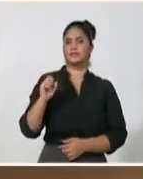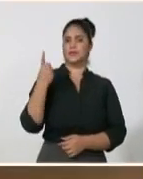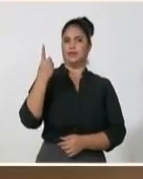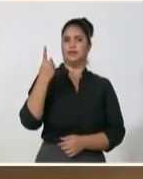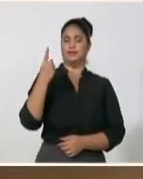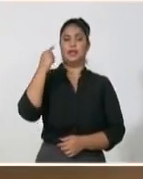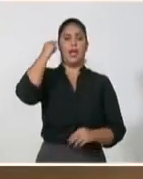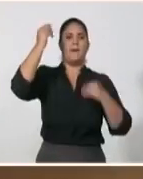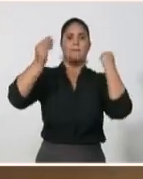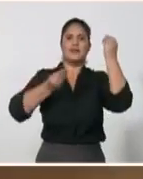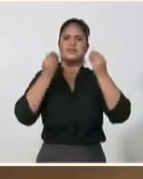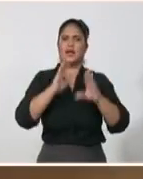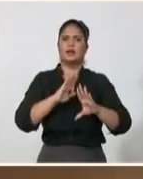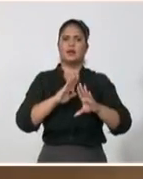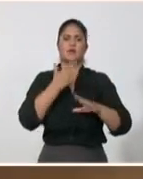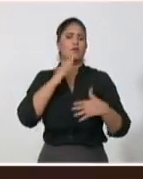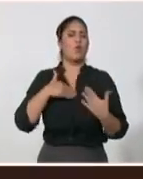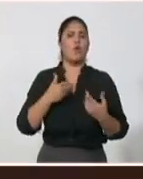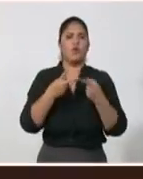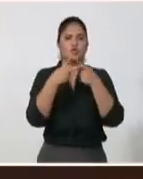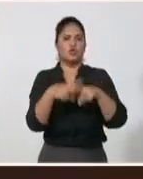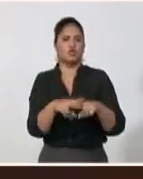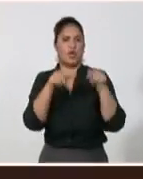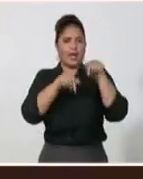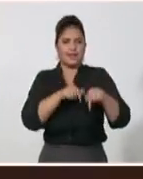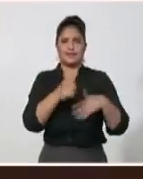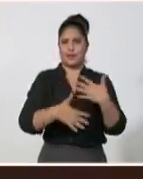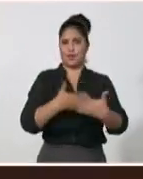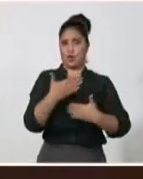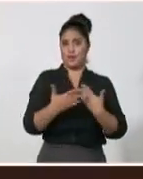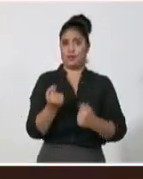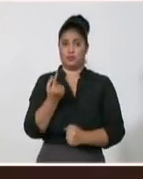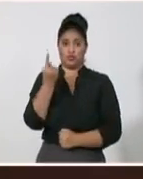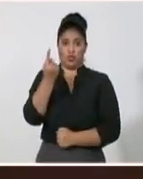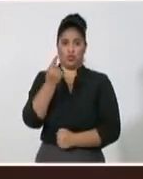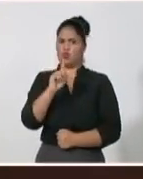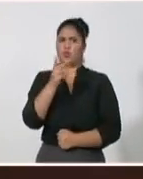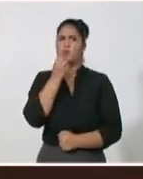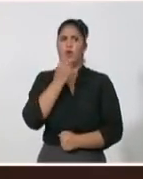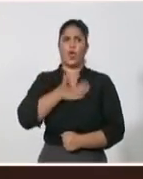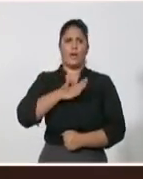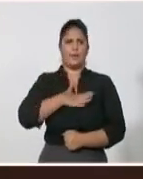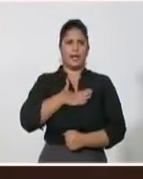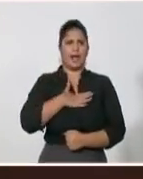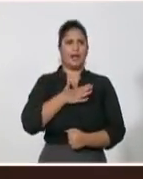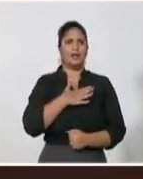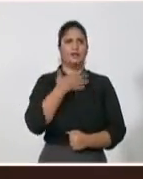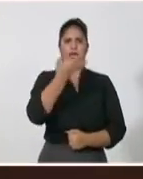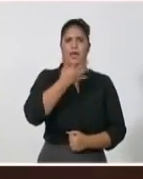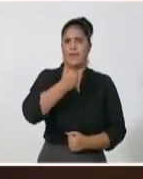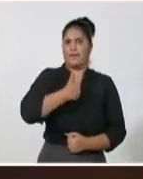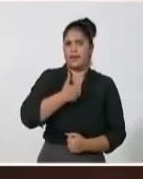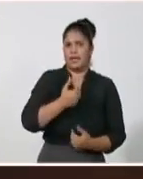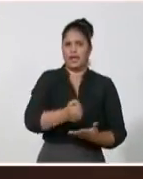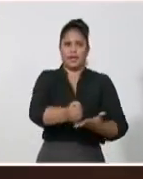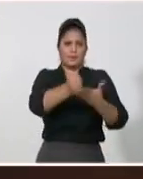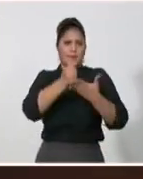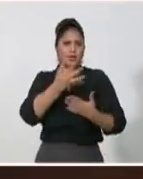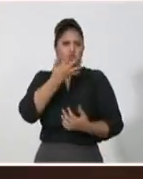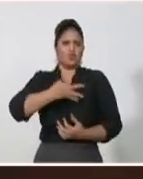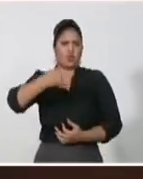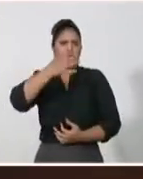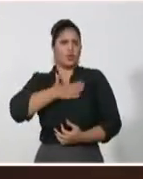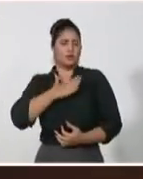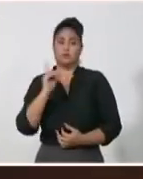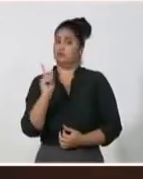Tienen que ser capaces para cuando están ante problemas complejos, plantear alternativas. Si en la estructura en que están,